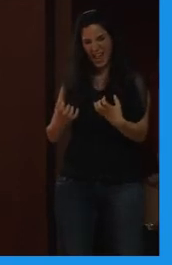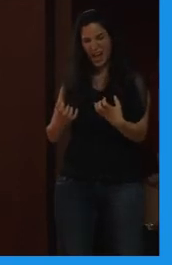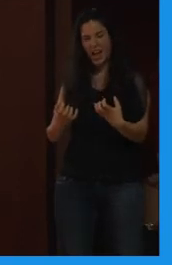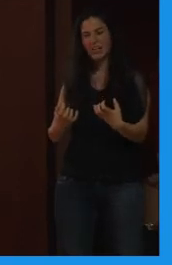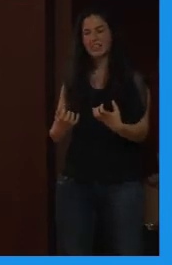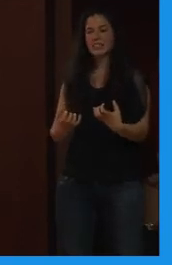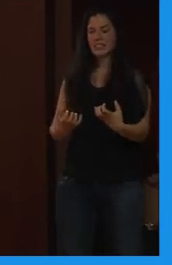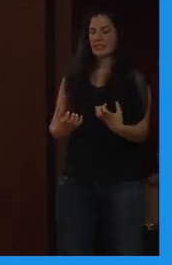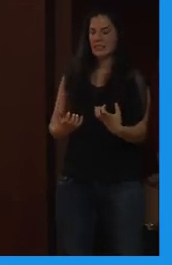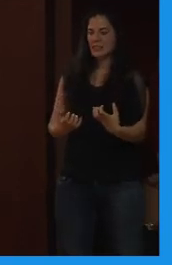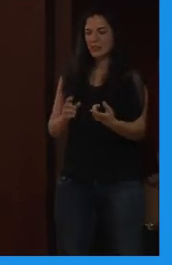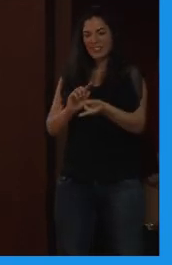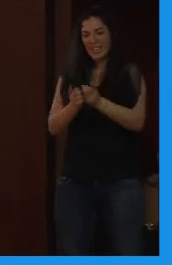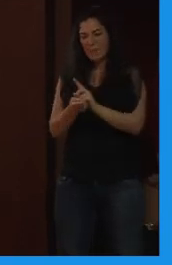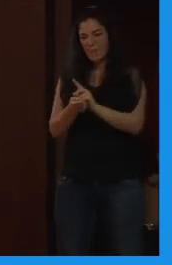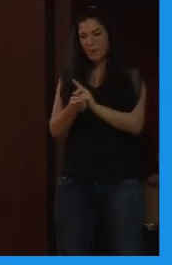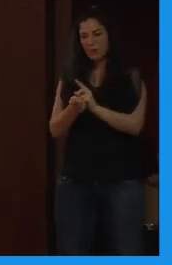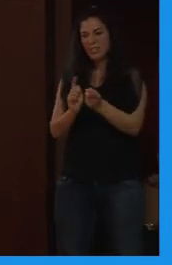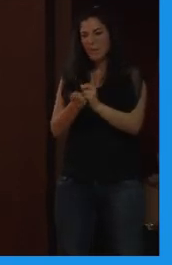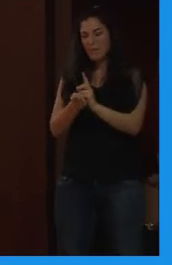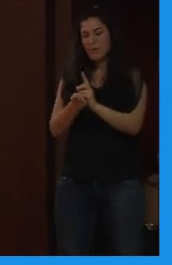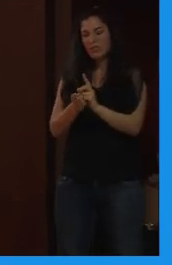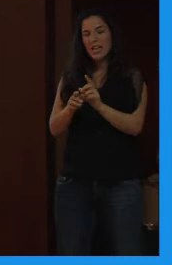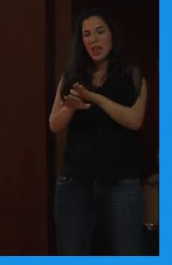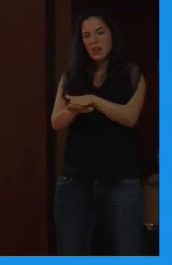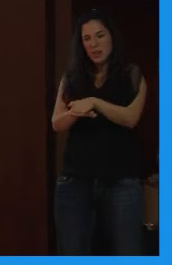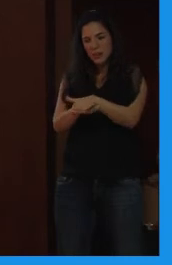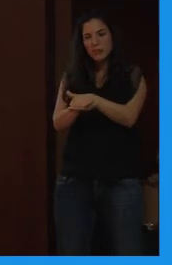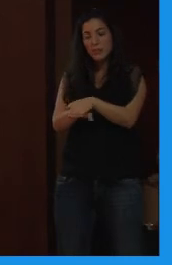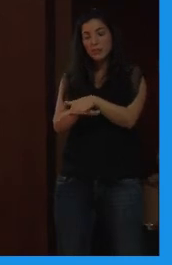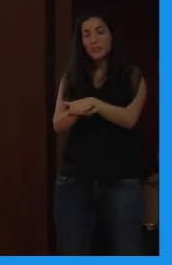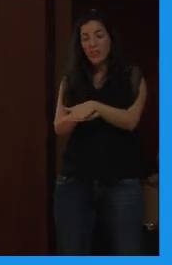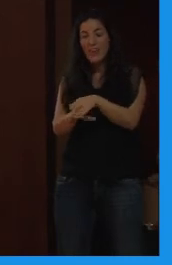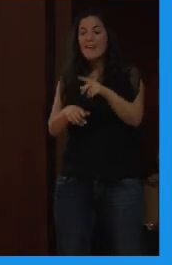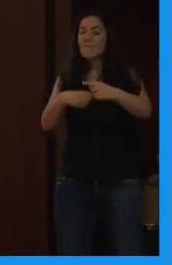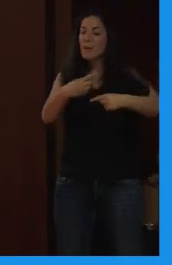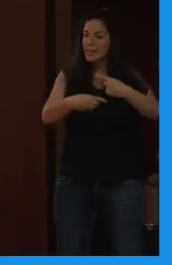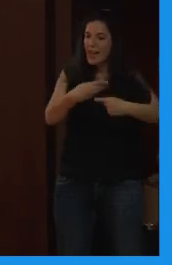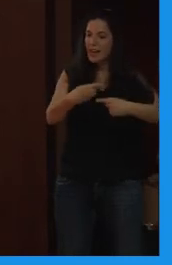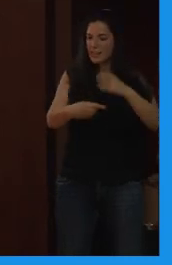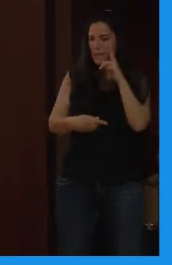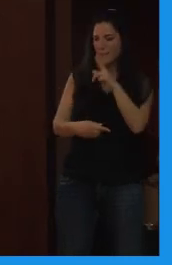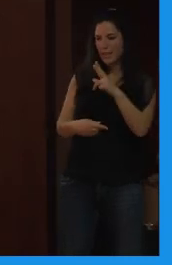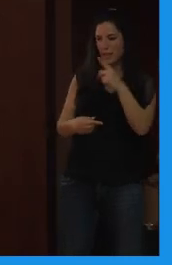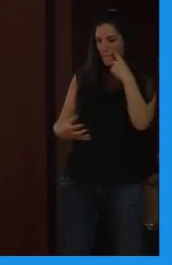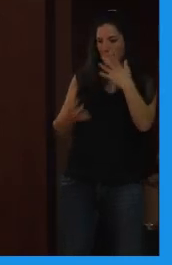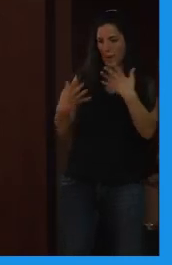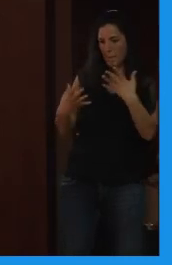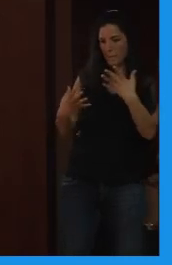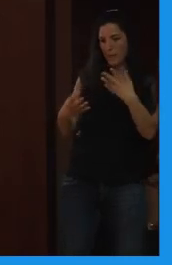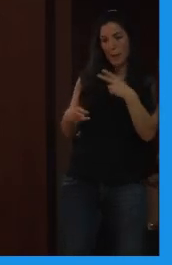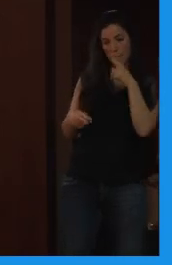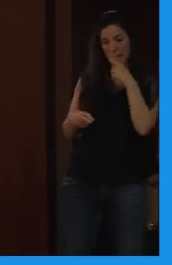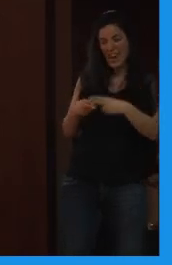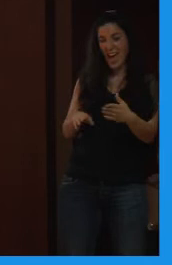muy lentos, muchas veces ni los familiares lo reconocen, porque es un comienzo muy lento. Y esto,